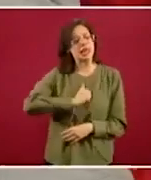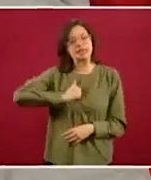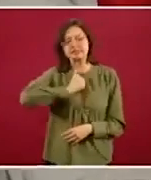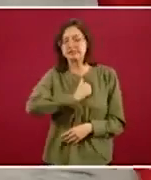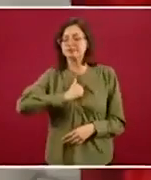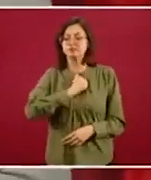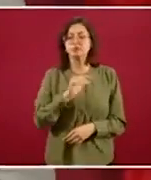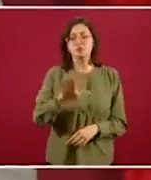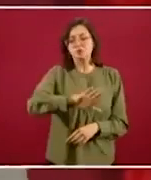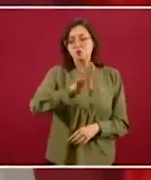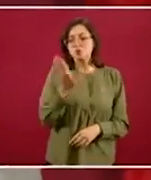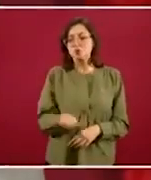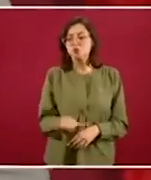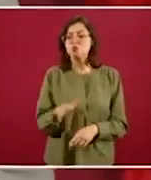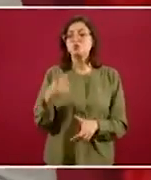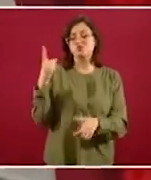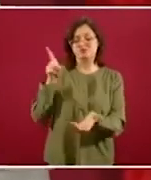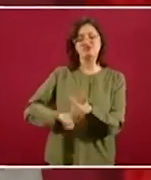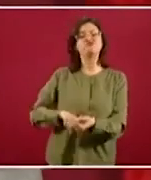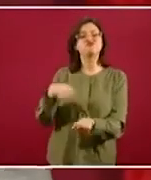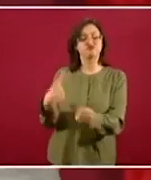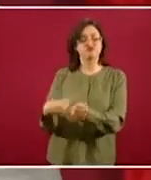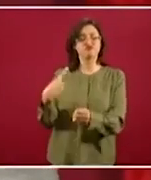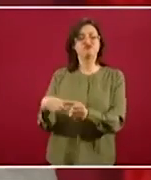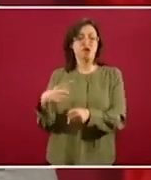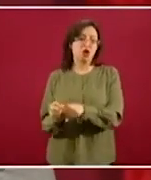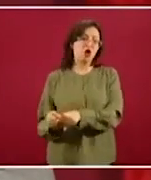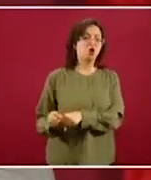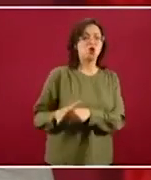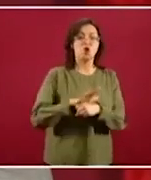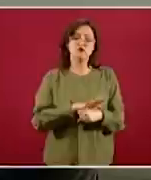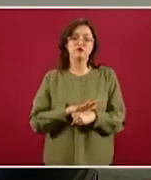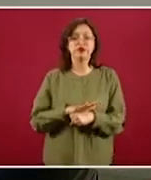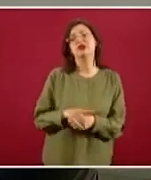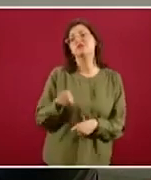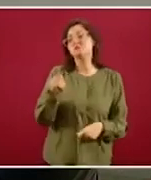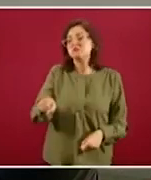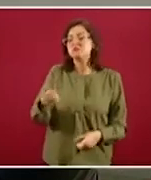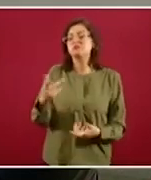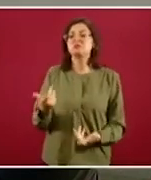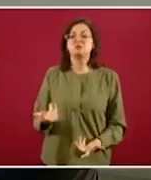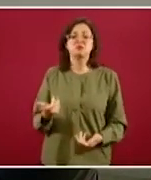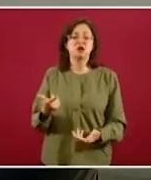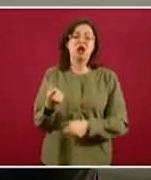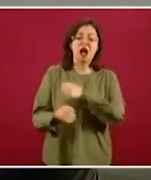vida asociadas a esta enfermedad por edad y sexo. Como pueden ver,